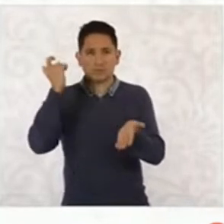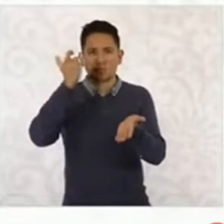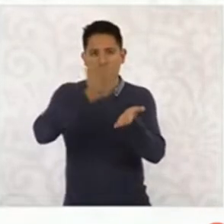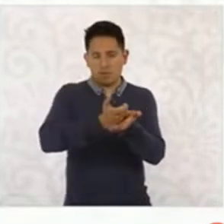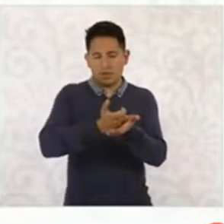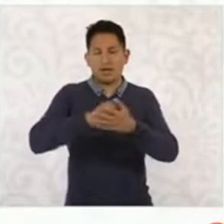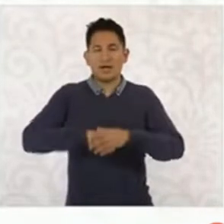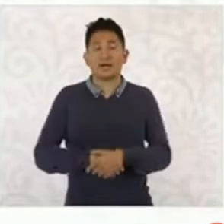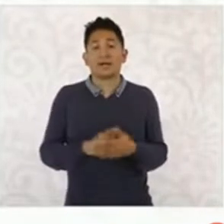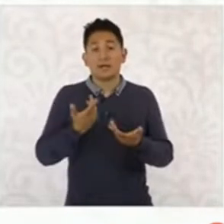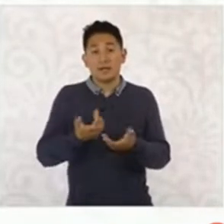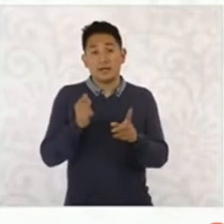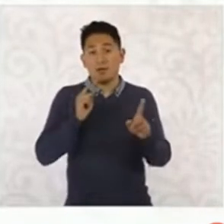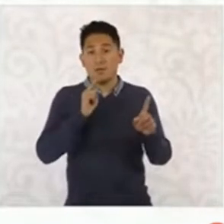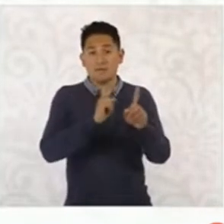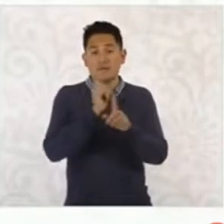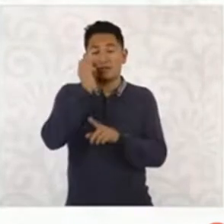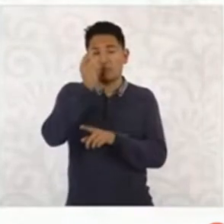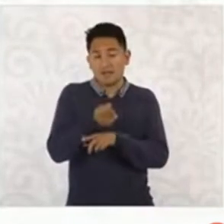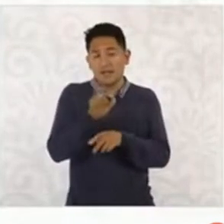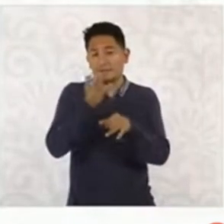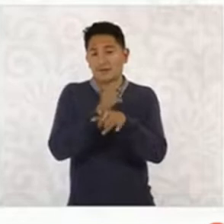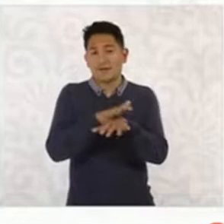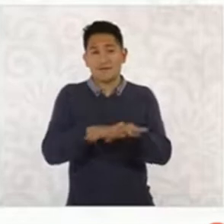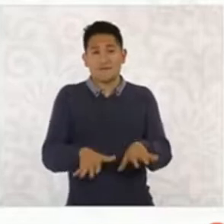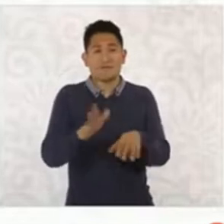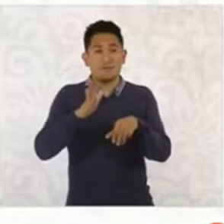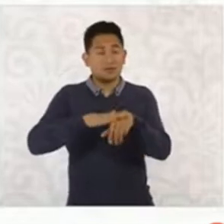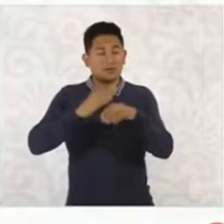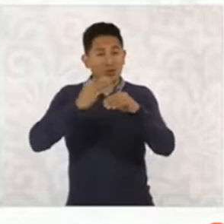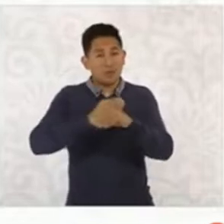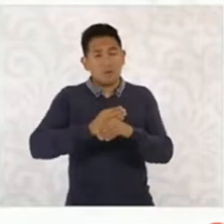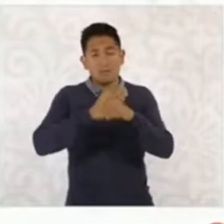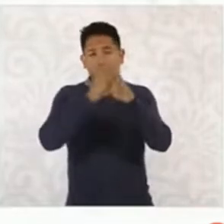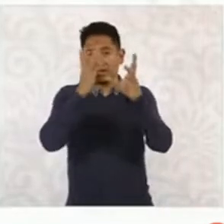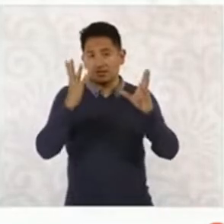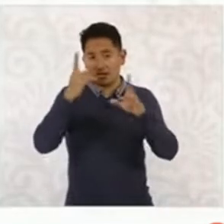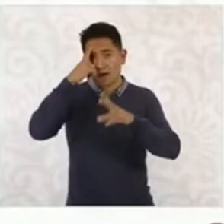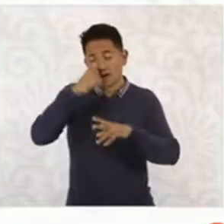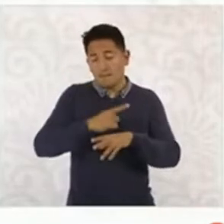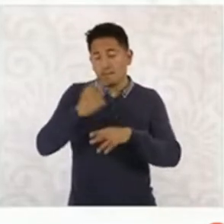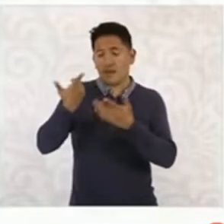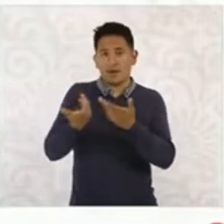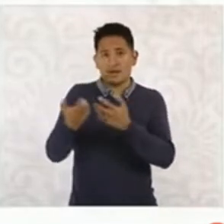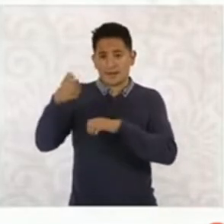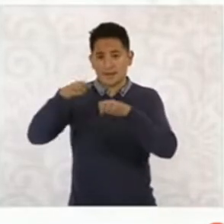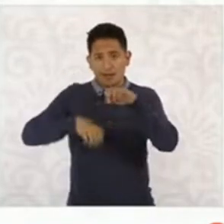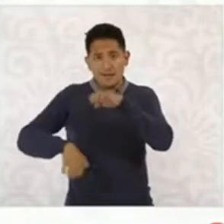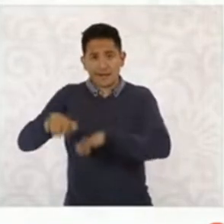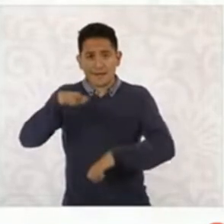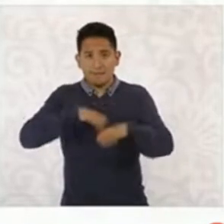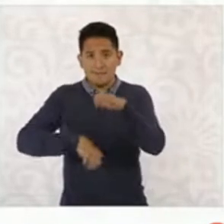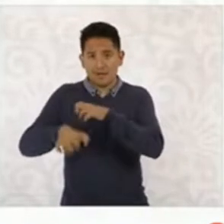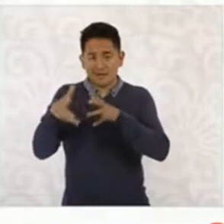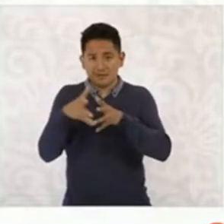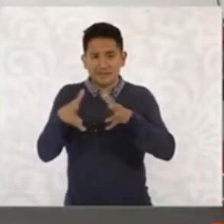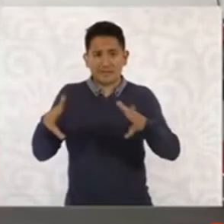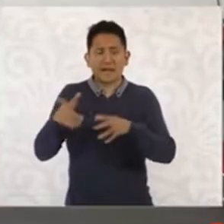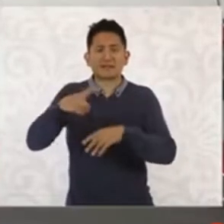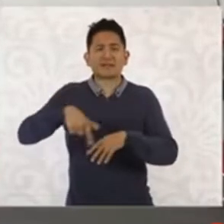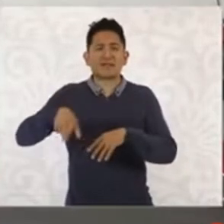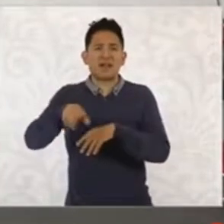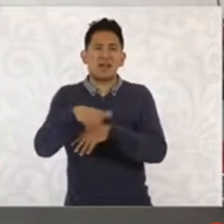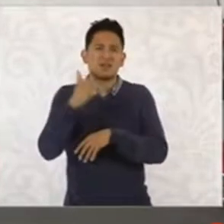más equidad, transparencia y que los grandes grupos dejen de tener ventajas excesivas sobre los grupos pequeños. Adelante, por